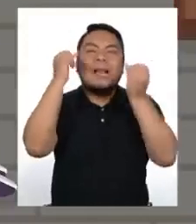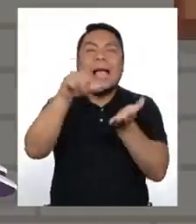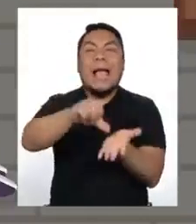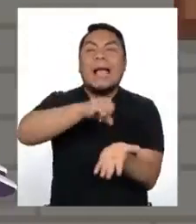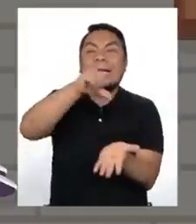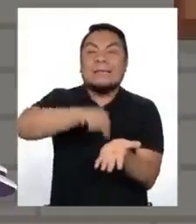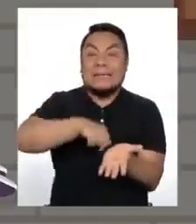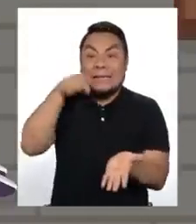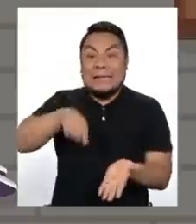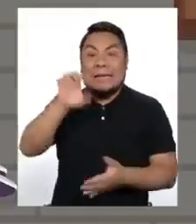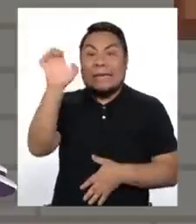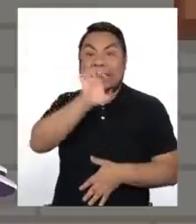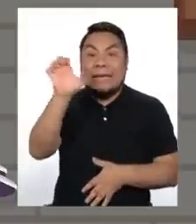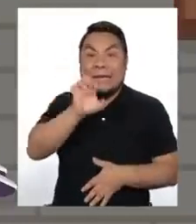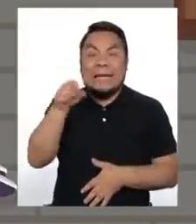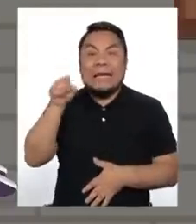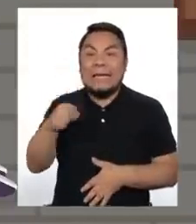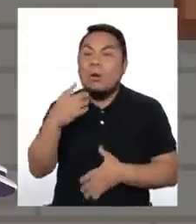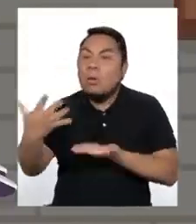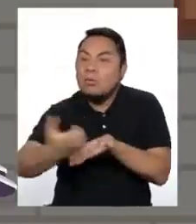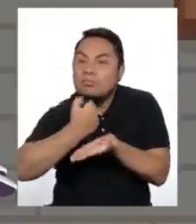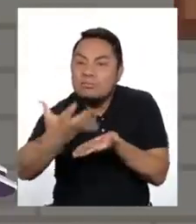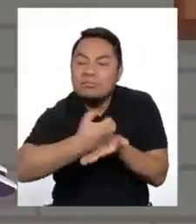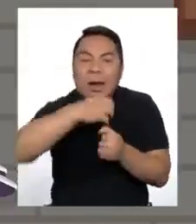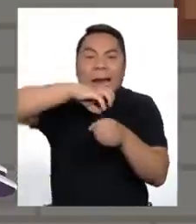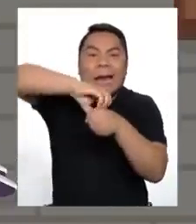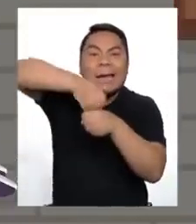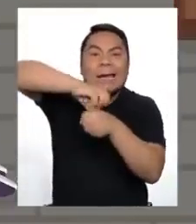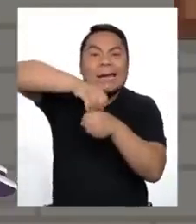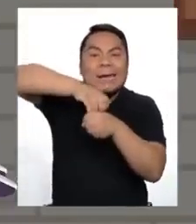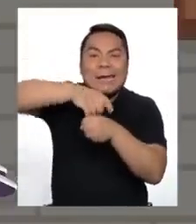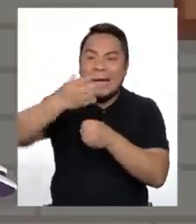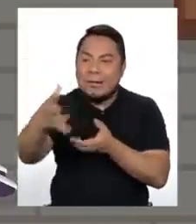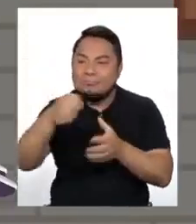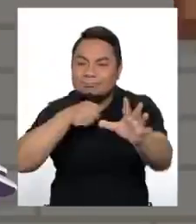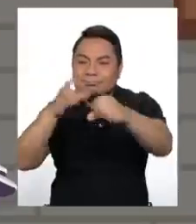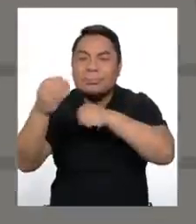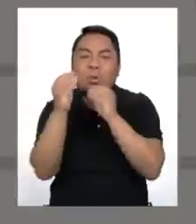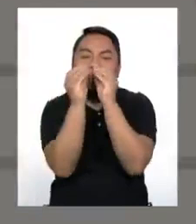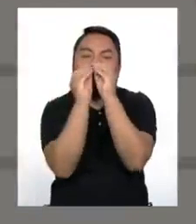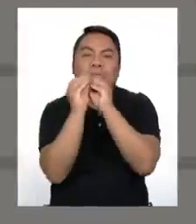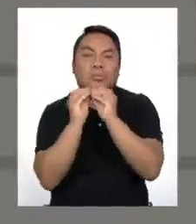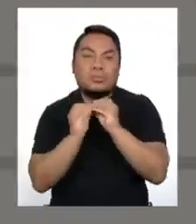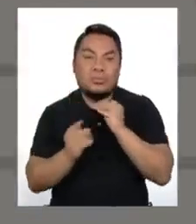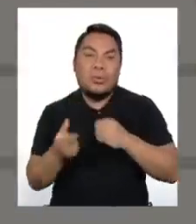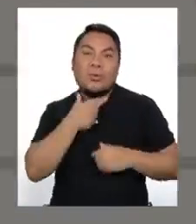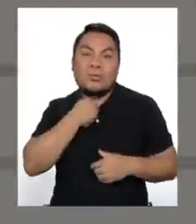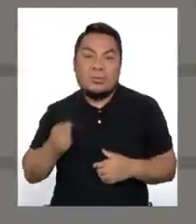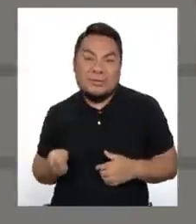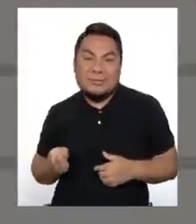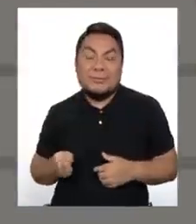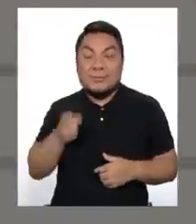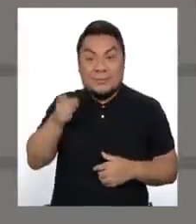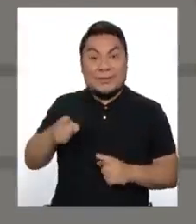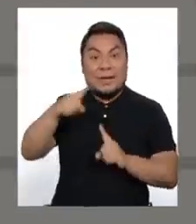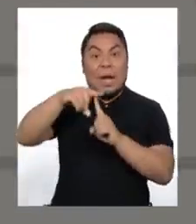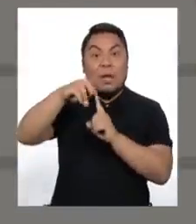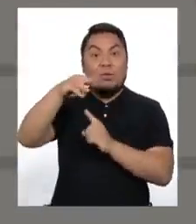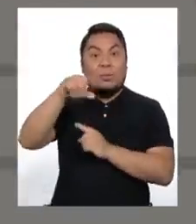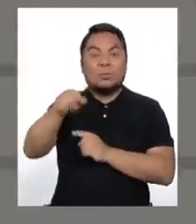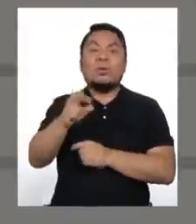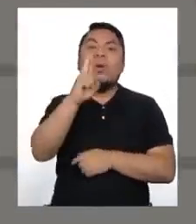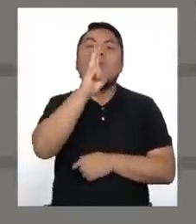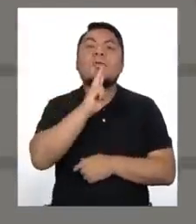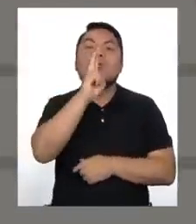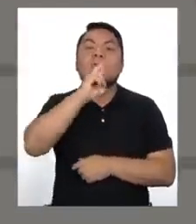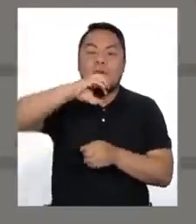enero han juntado tapas de botellas para hacer luego adornos. Tomás ha recolectado tapas